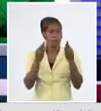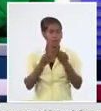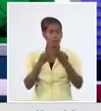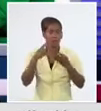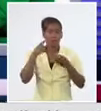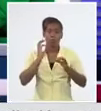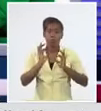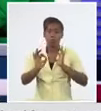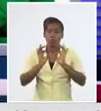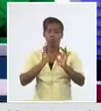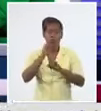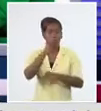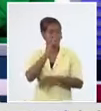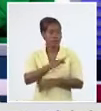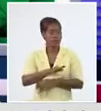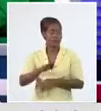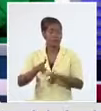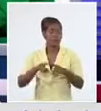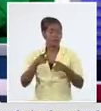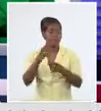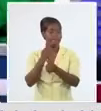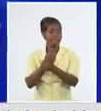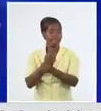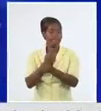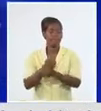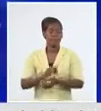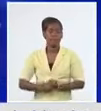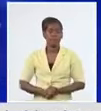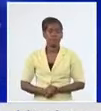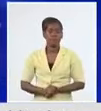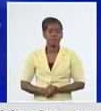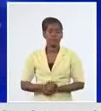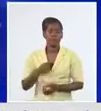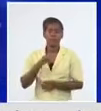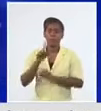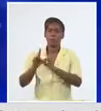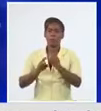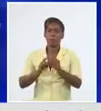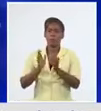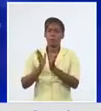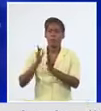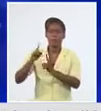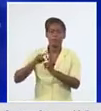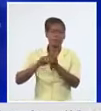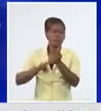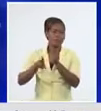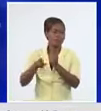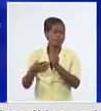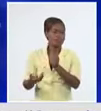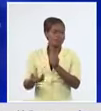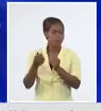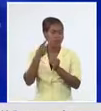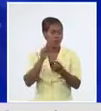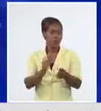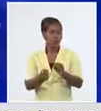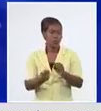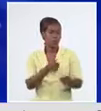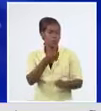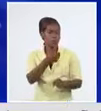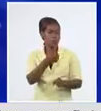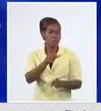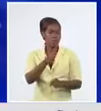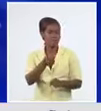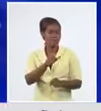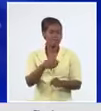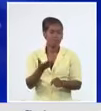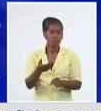su enfrentamiento. Matanzas ha ido logrando controlar la pandemia. Hoy, con un poco más de 100 casos, por